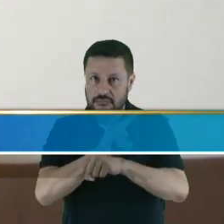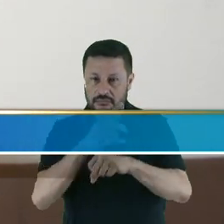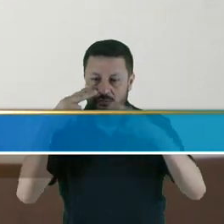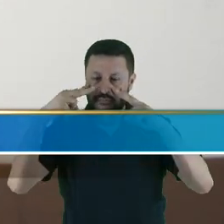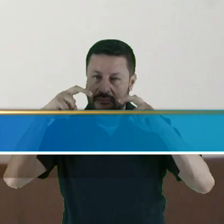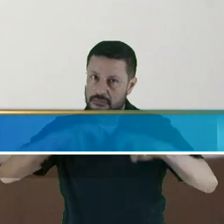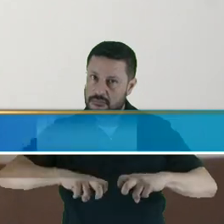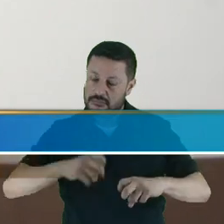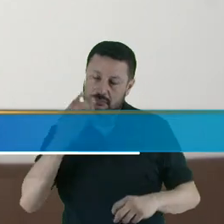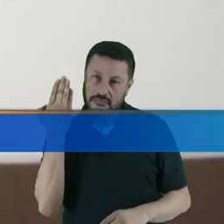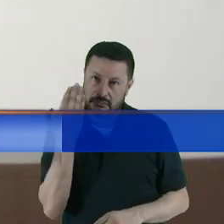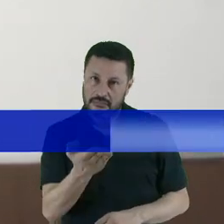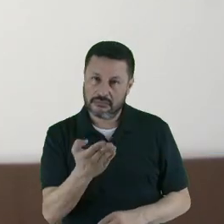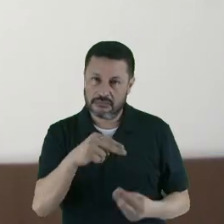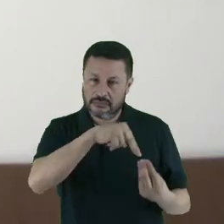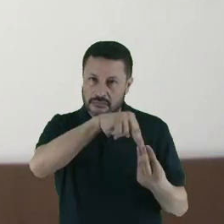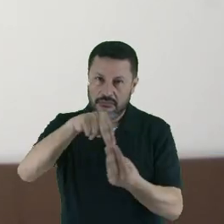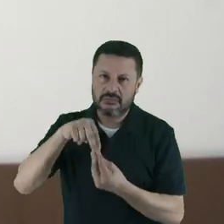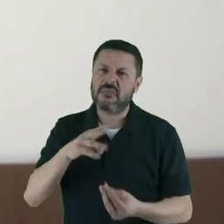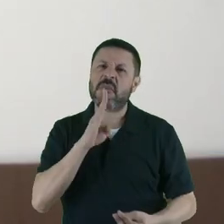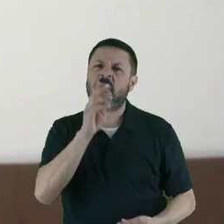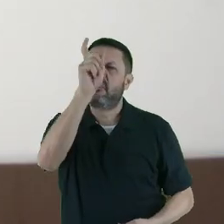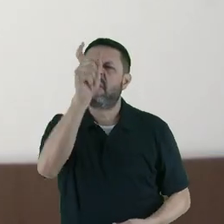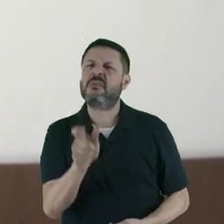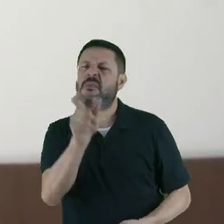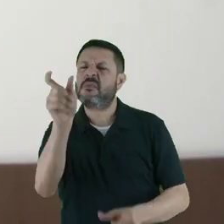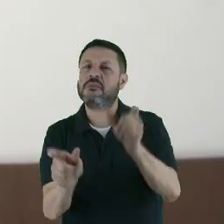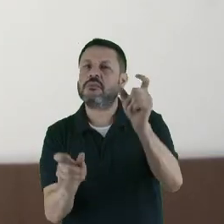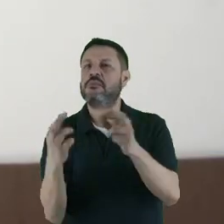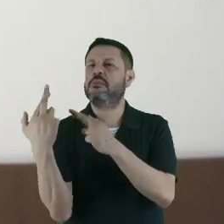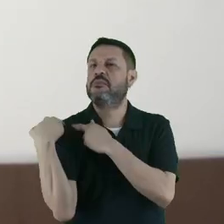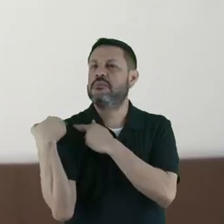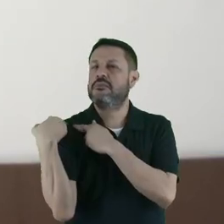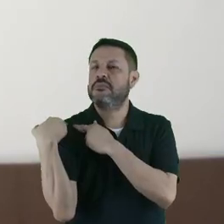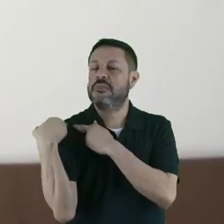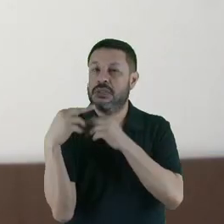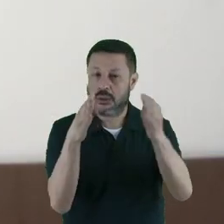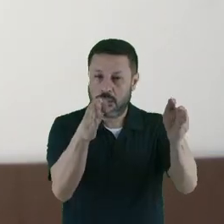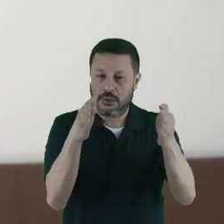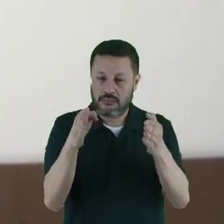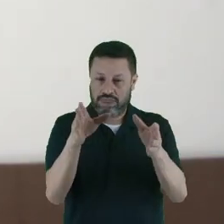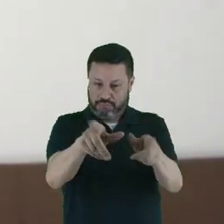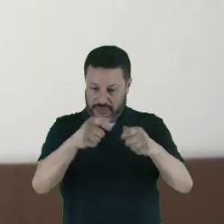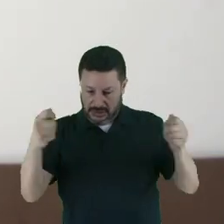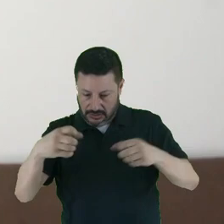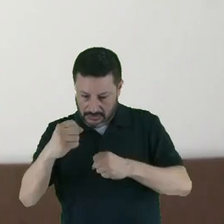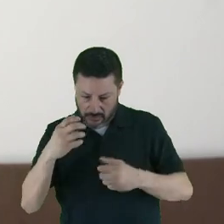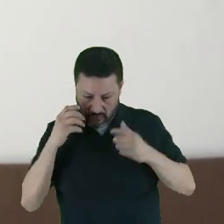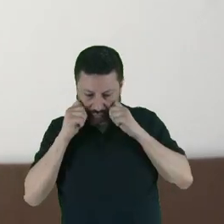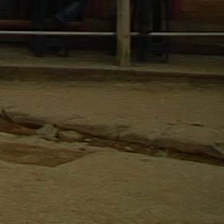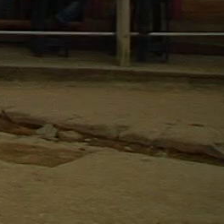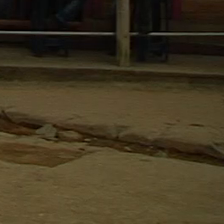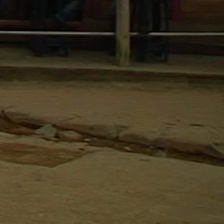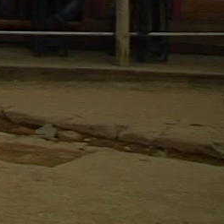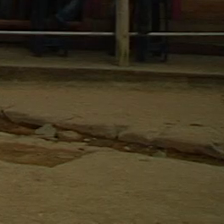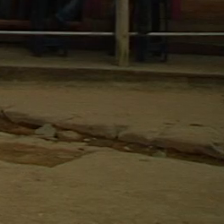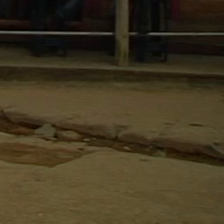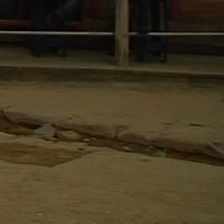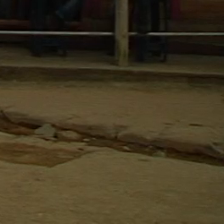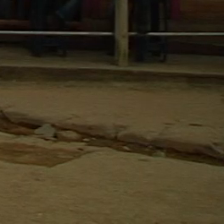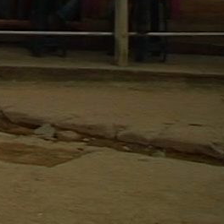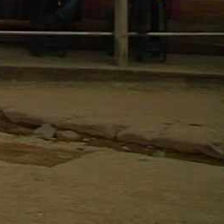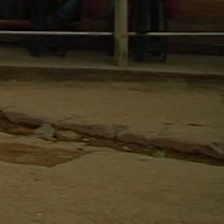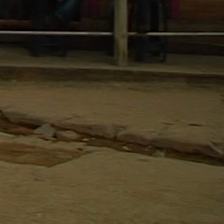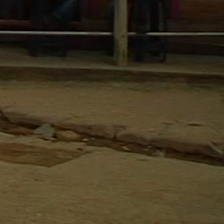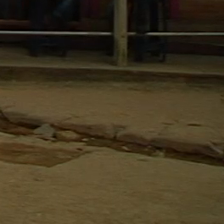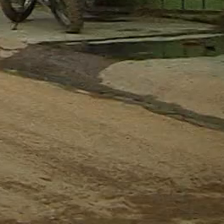competentes las investigaciones del caso para determinar quiénes fueron los autores de este hecho de profanación. La policía anunció